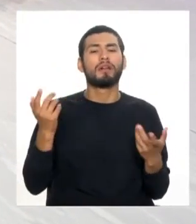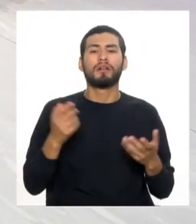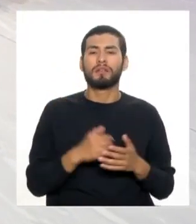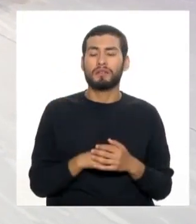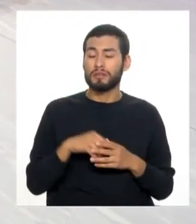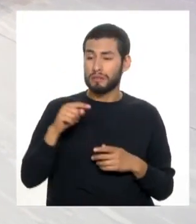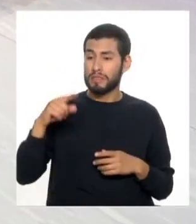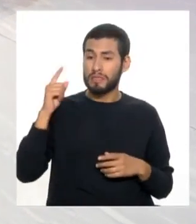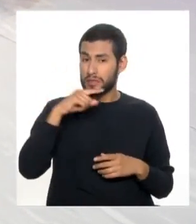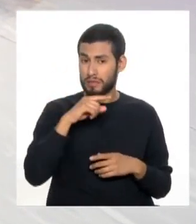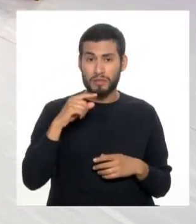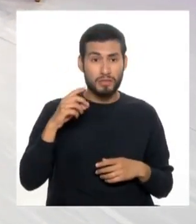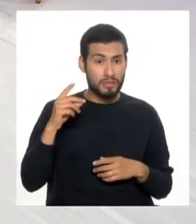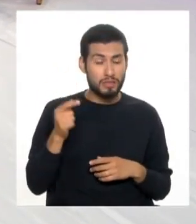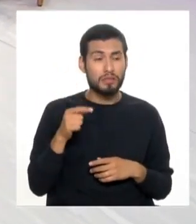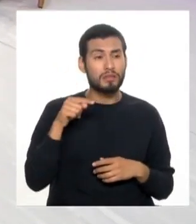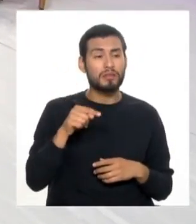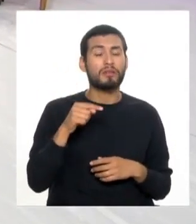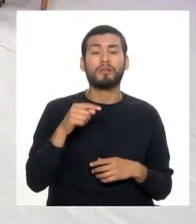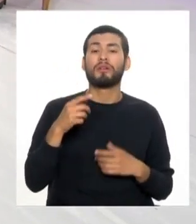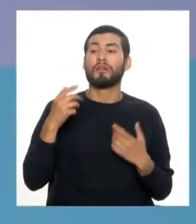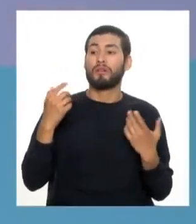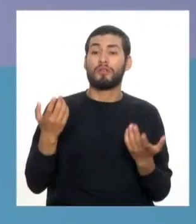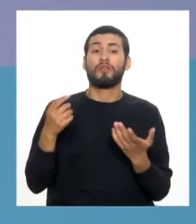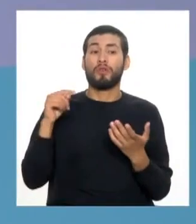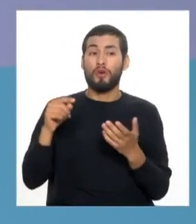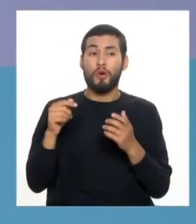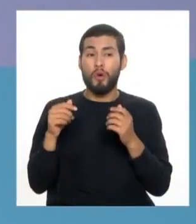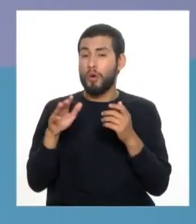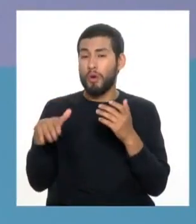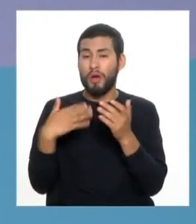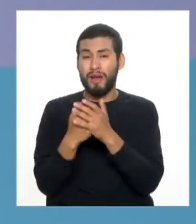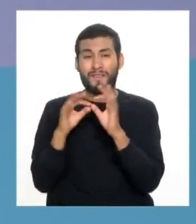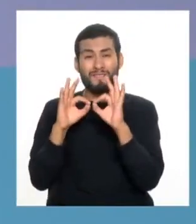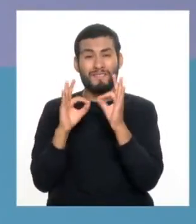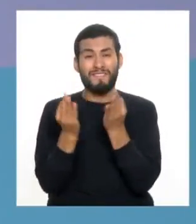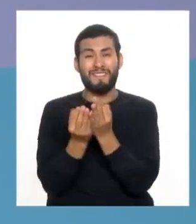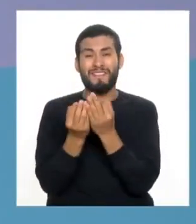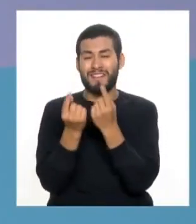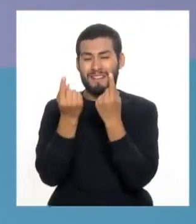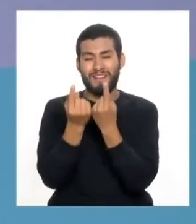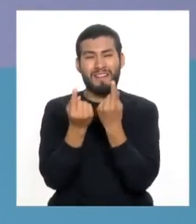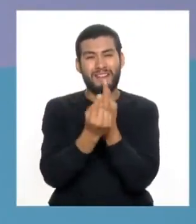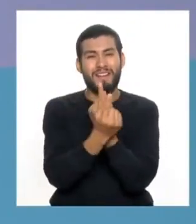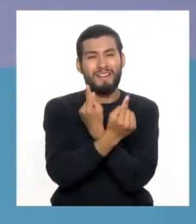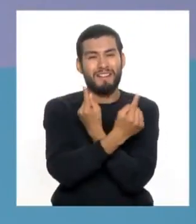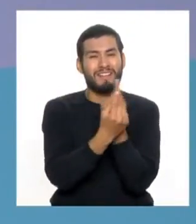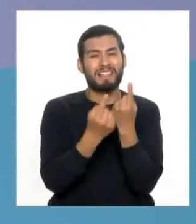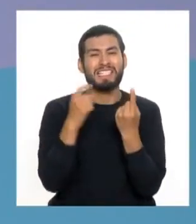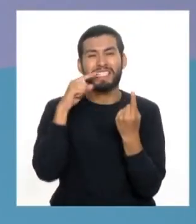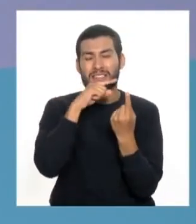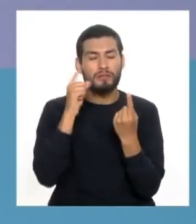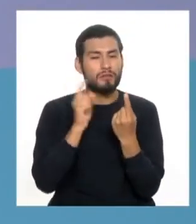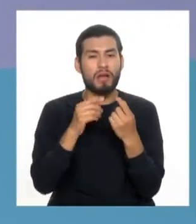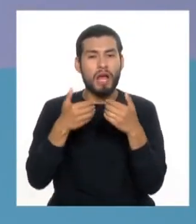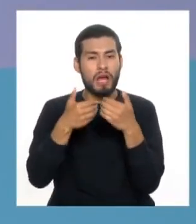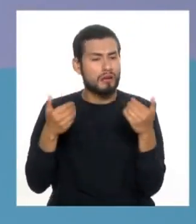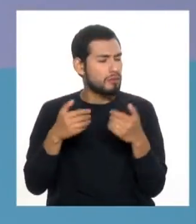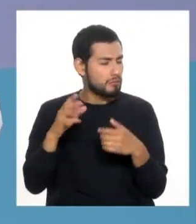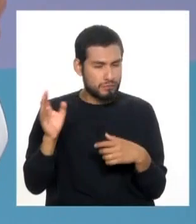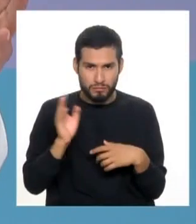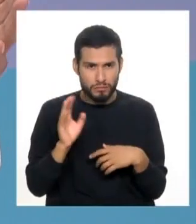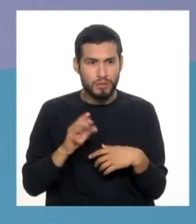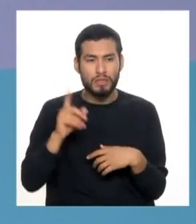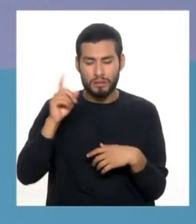Hay que cambiar el cepillo inmediatamente. Y los cepillos en dos ojos no deben estar juntos ahí entre todos. A veces lo ponen en un vaso de toda la familia y ponen todos los cepillos juntos. No. No se recomiende eso.